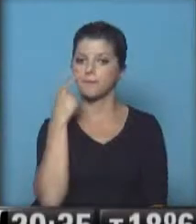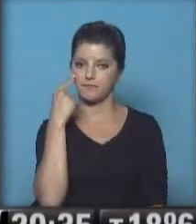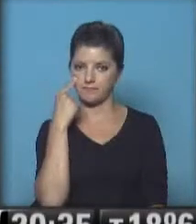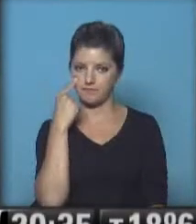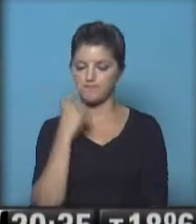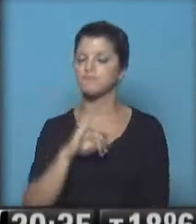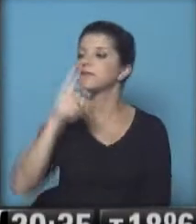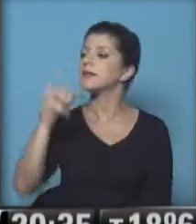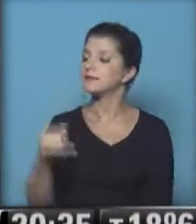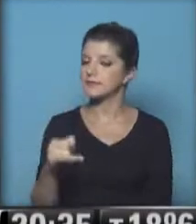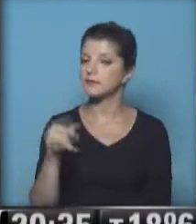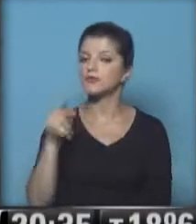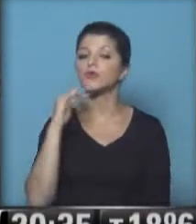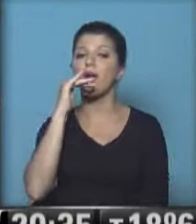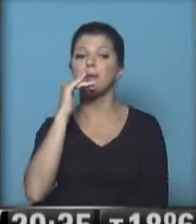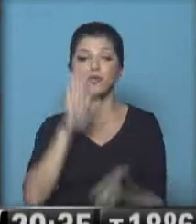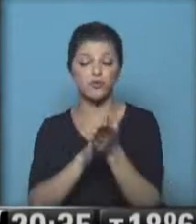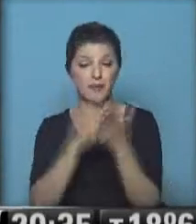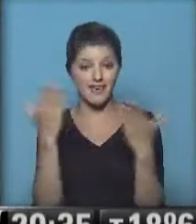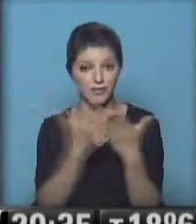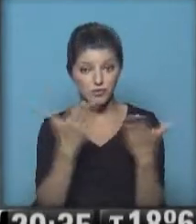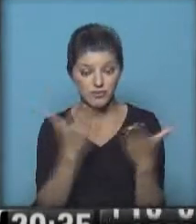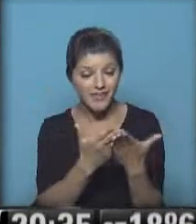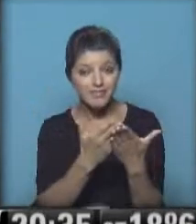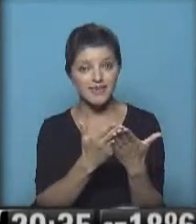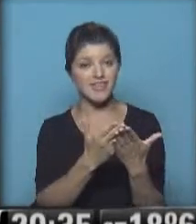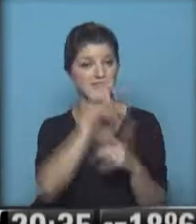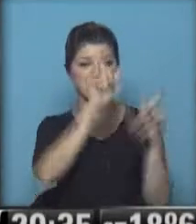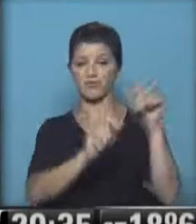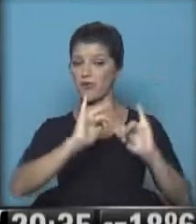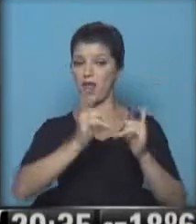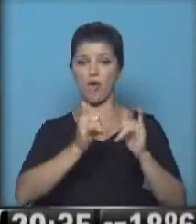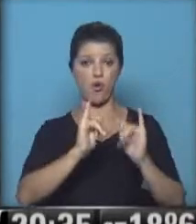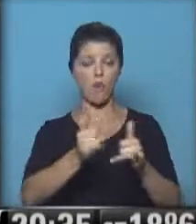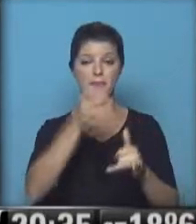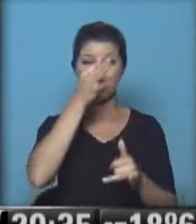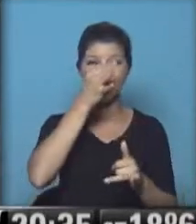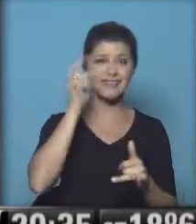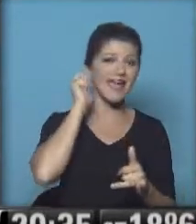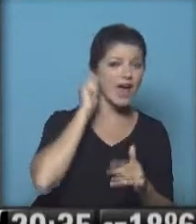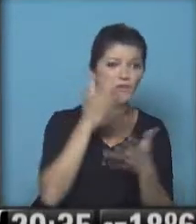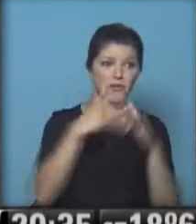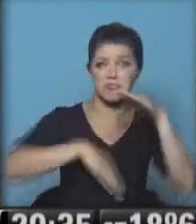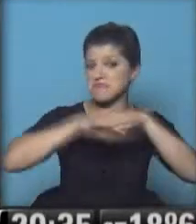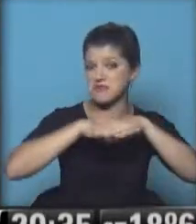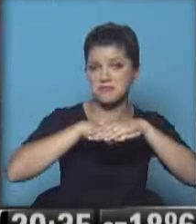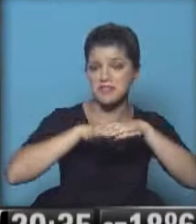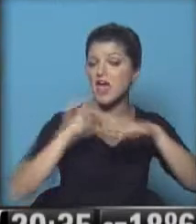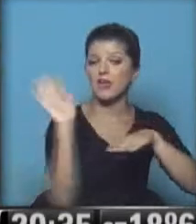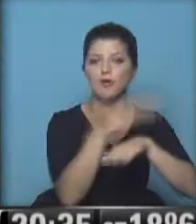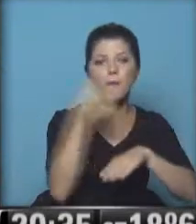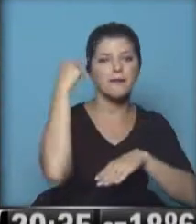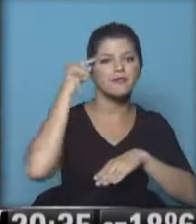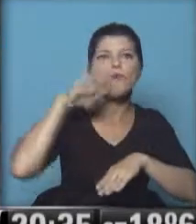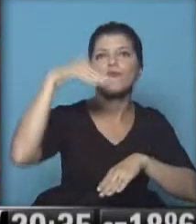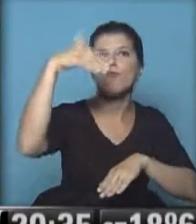es, estamos hablando de estudiantes, de gente sumamente joven, que no pasa los 20 años, que todos tenían